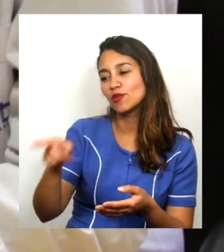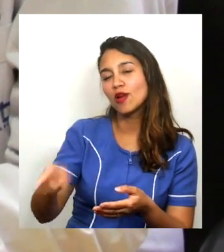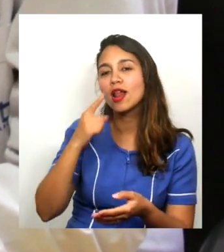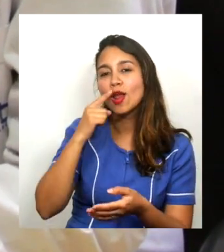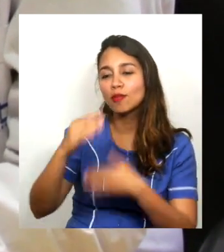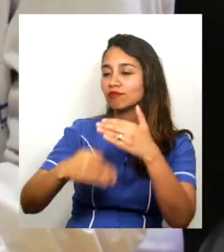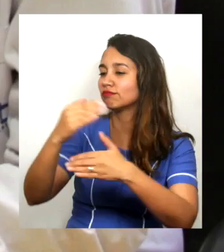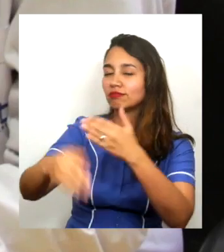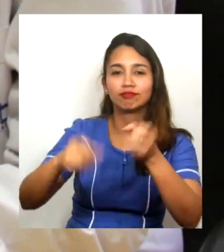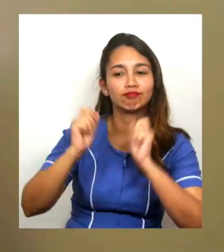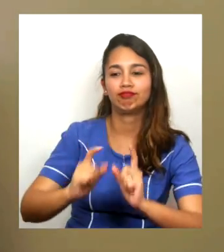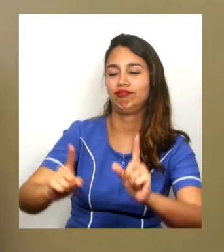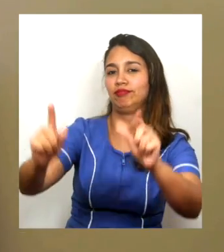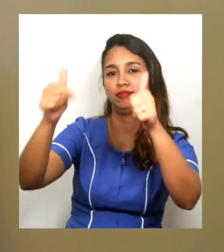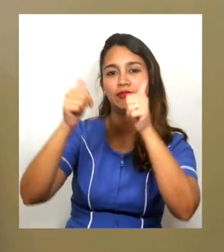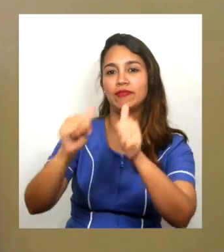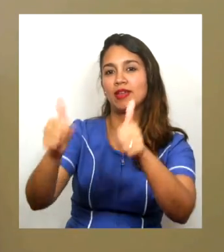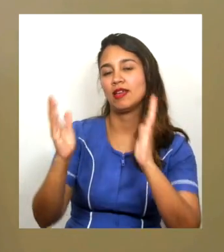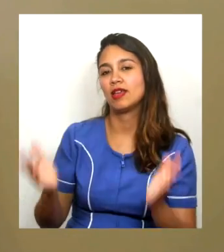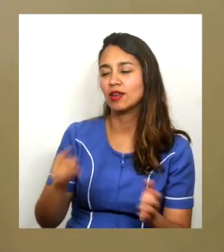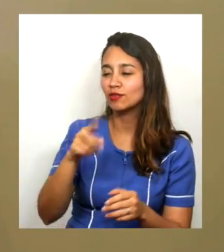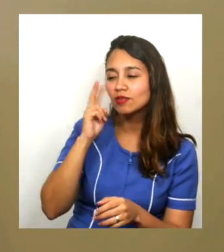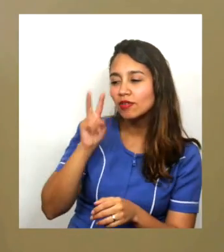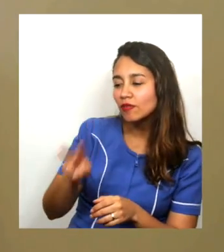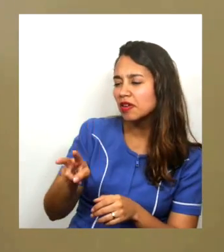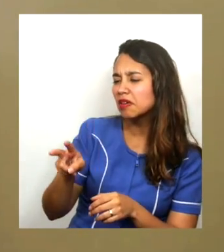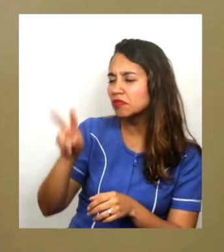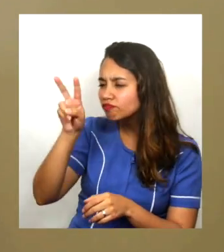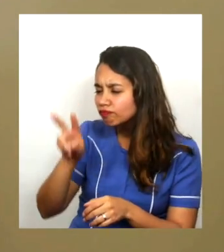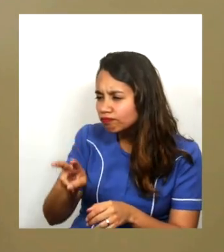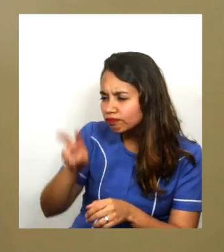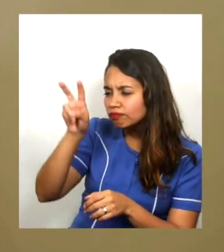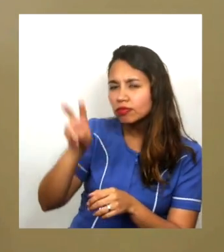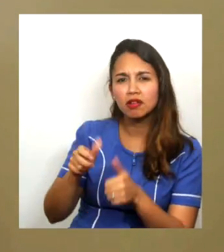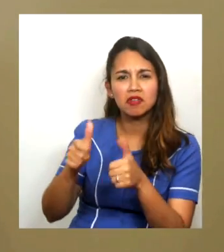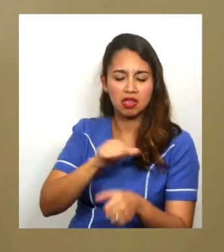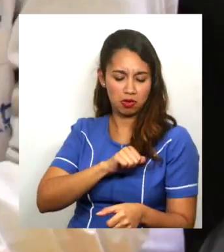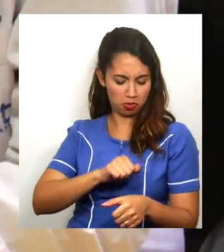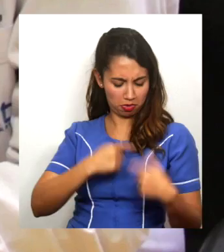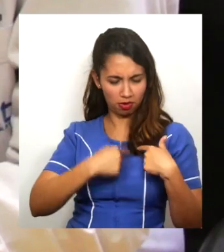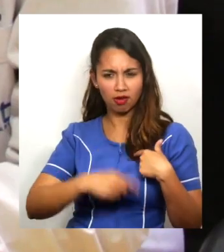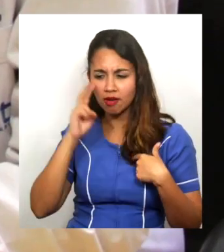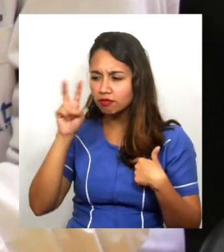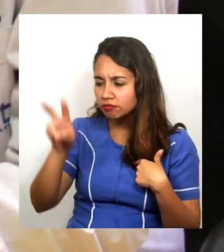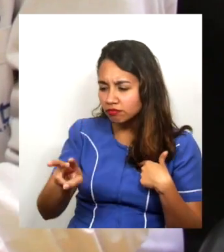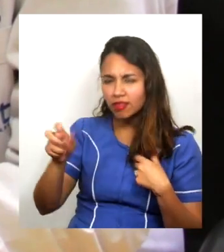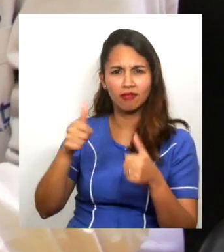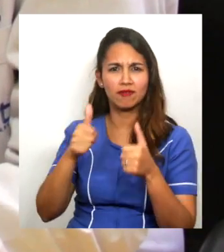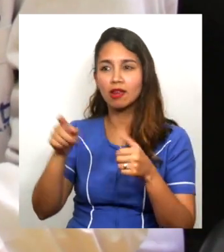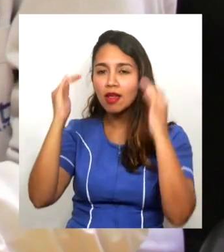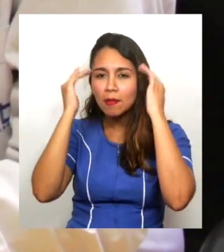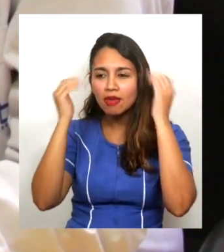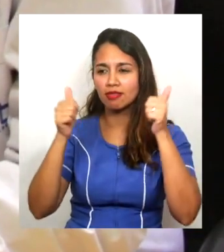que era que evolucionó de forma excelente. Al examinarlo no encontramos nada raro, la herida operatoria está perfecta, él está